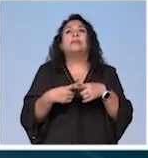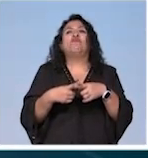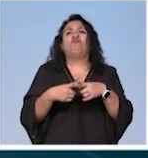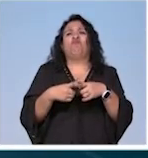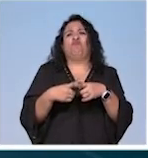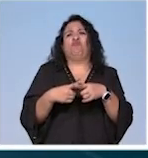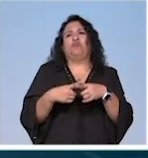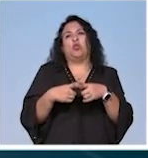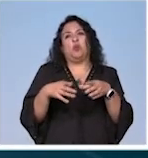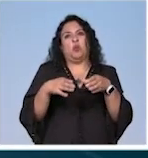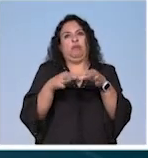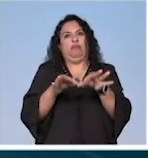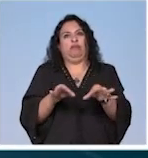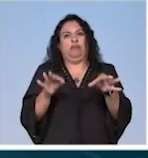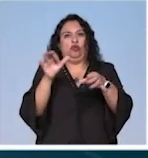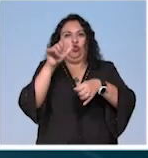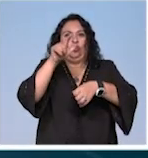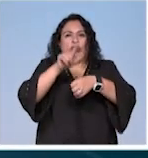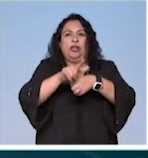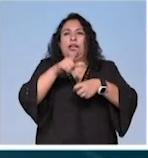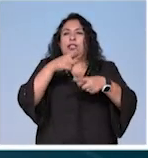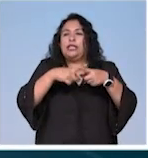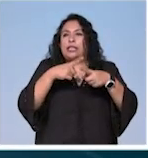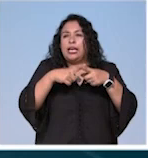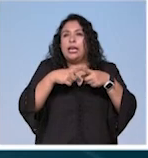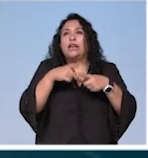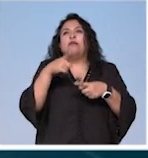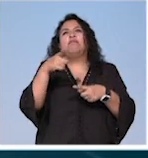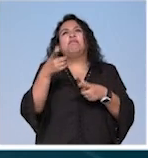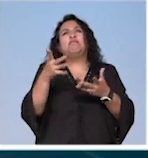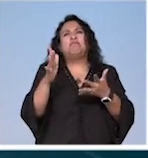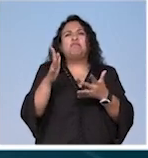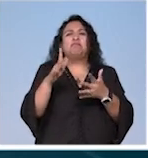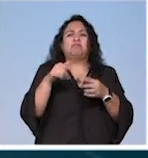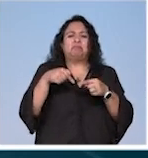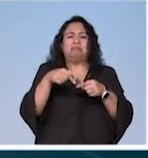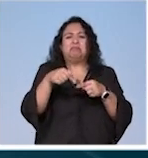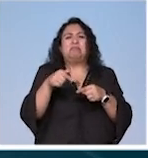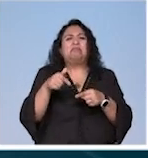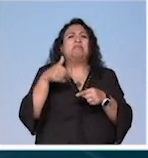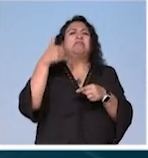élite social, que eran los que a mediano y a largo plazo